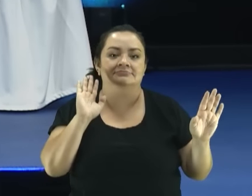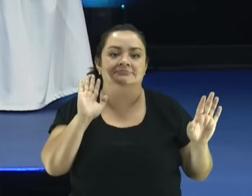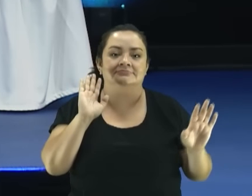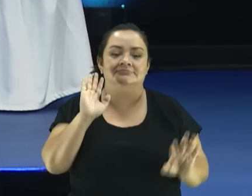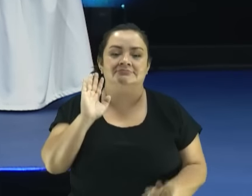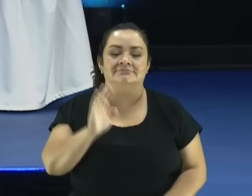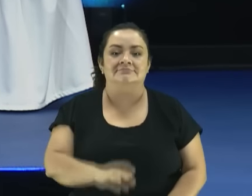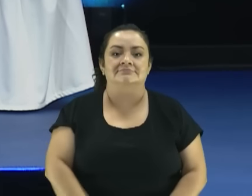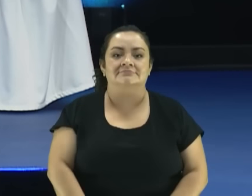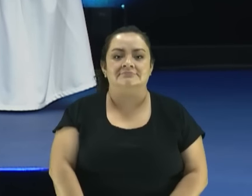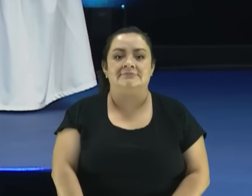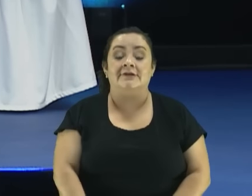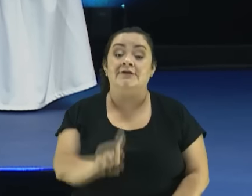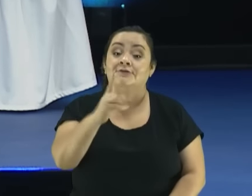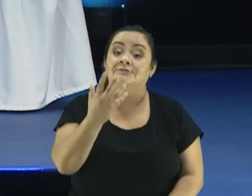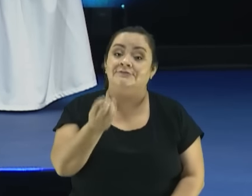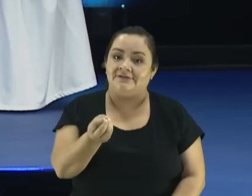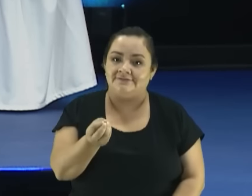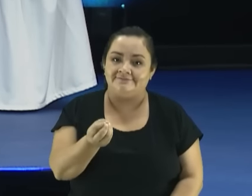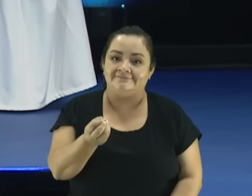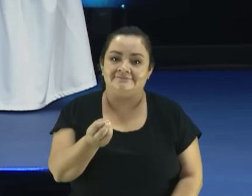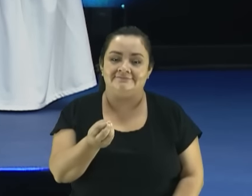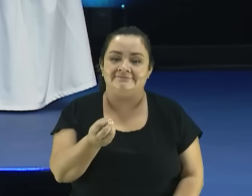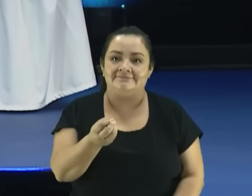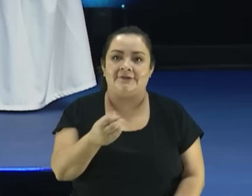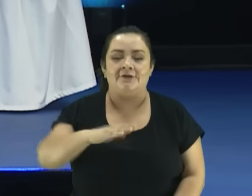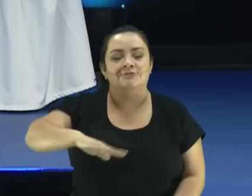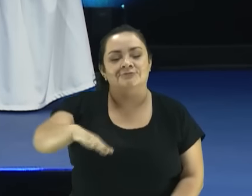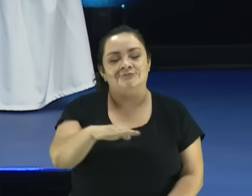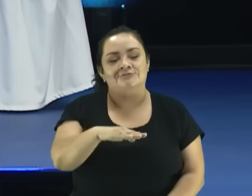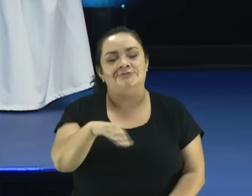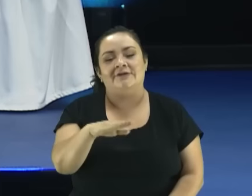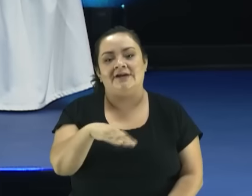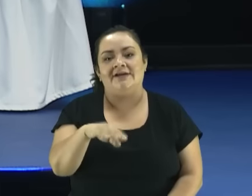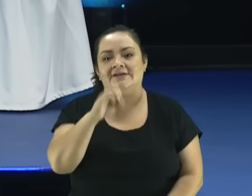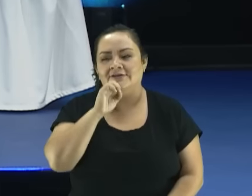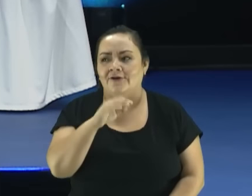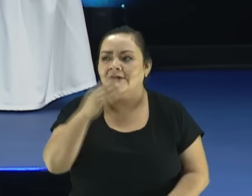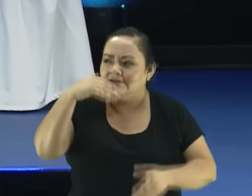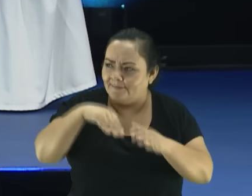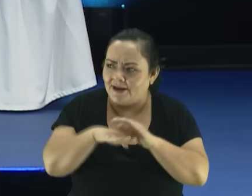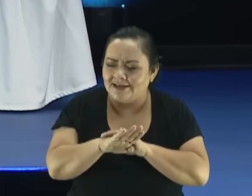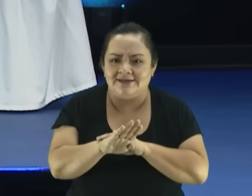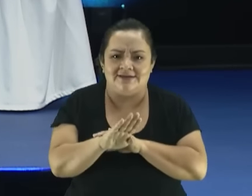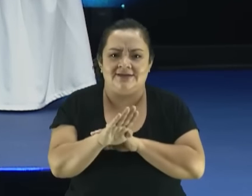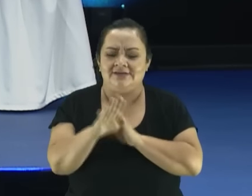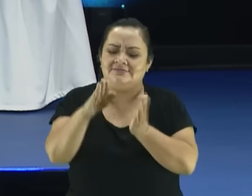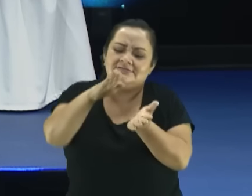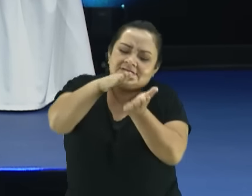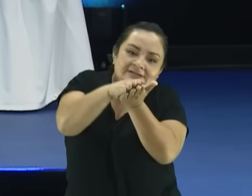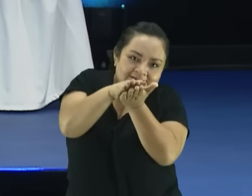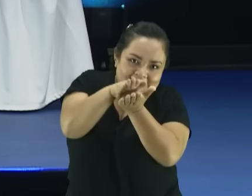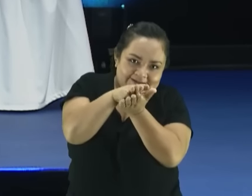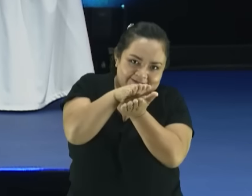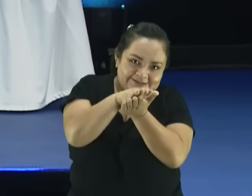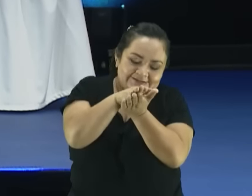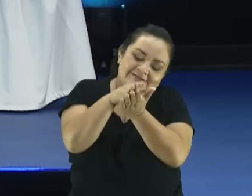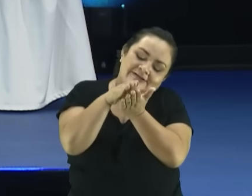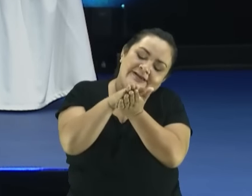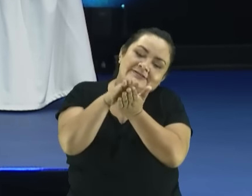traen Pero un día en un centro comercial alguien dijo mire y usted proba estas plantillas digo yo no ocupo plantillas si el zapato